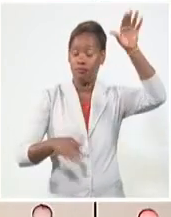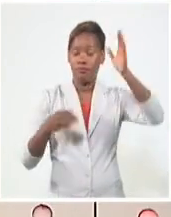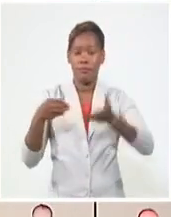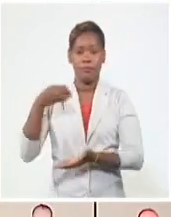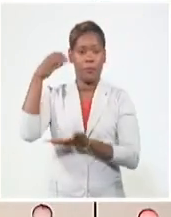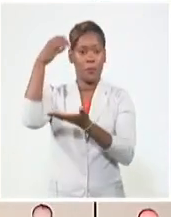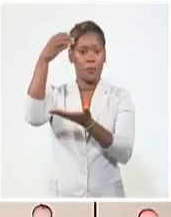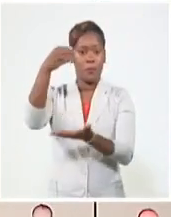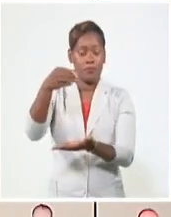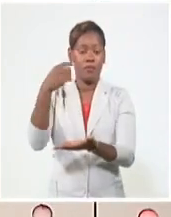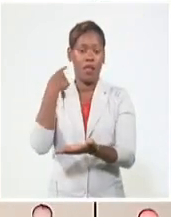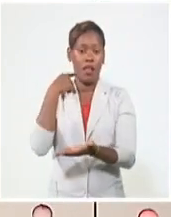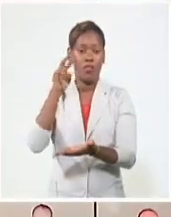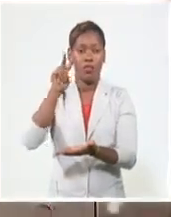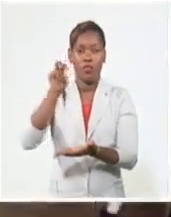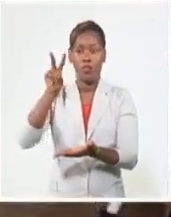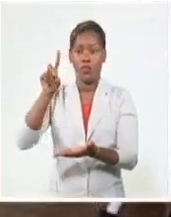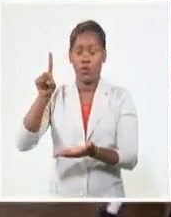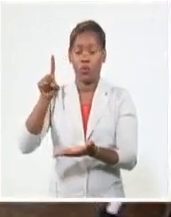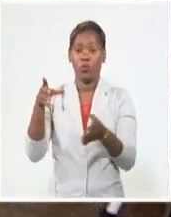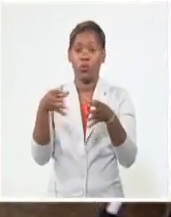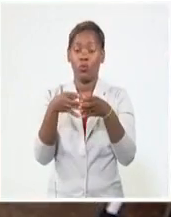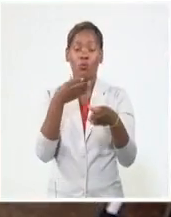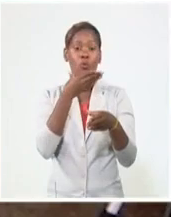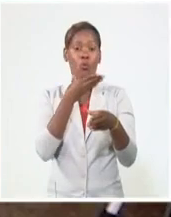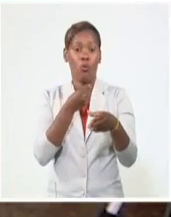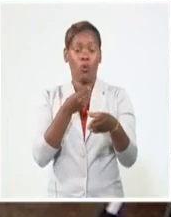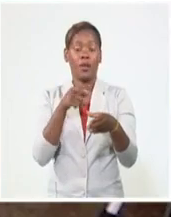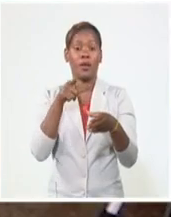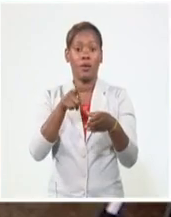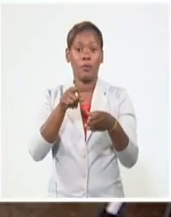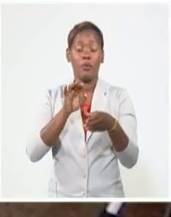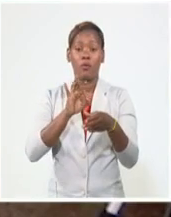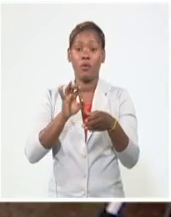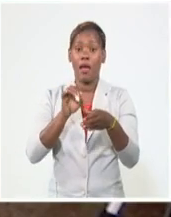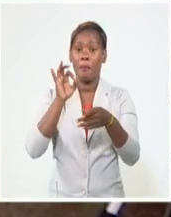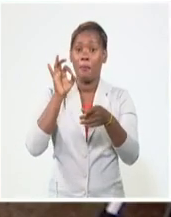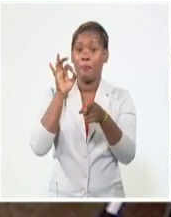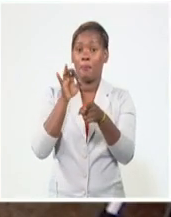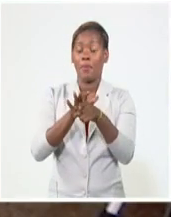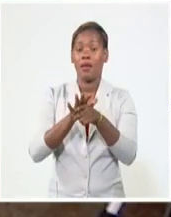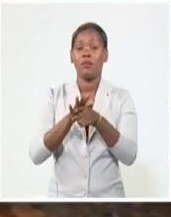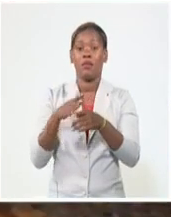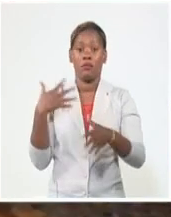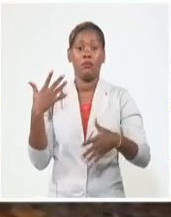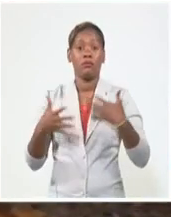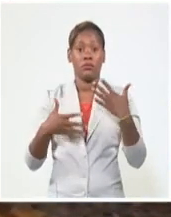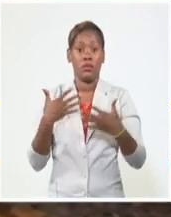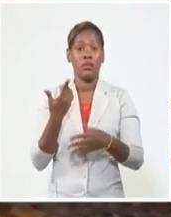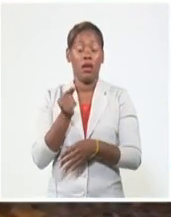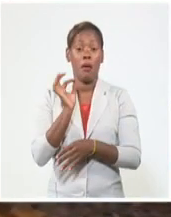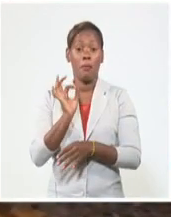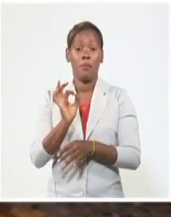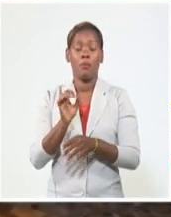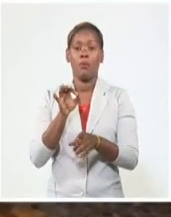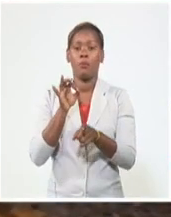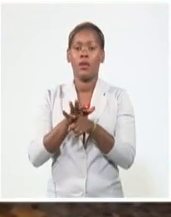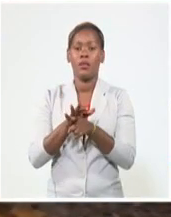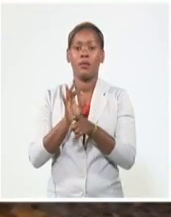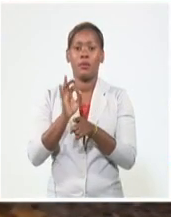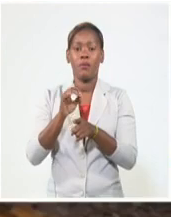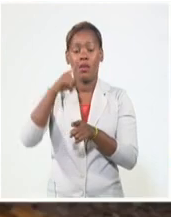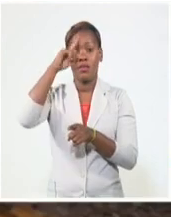por jóvenes bailarines. Las funciones, lideradas por el Centro ProDanza que Alonso fundó y dirige, acontecerán en la Sala Avellaneda